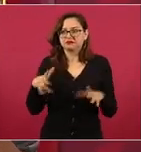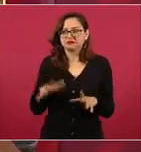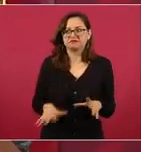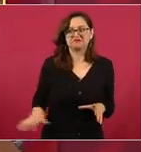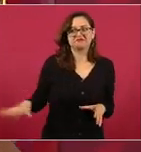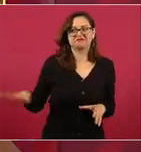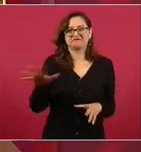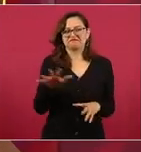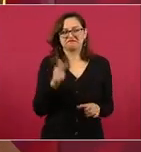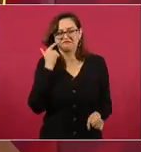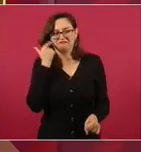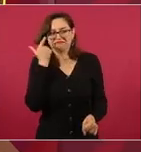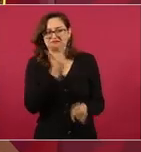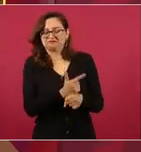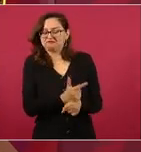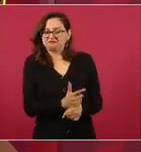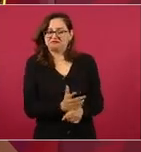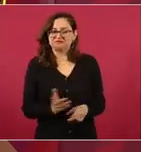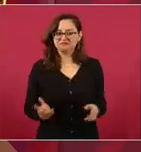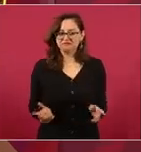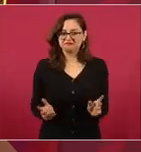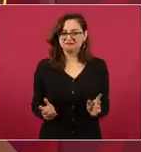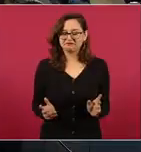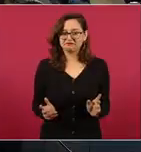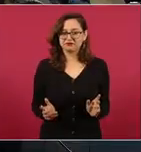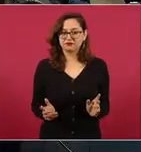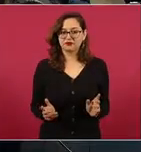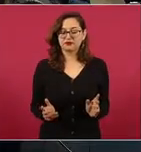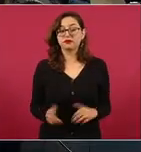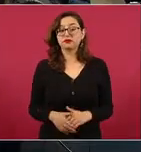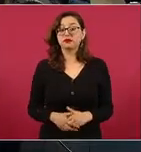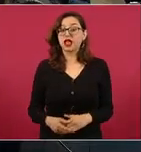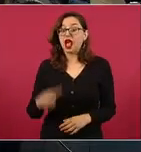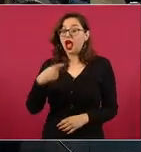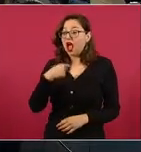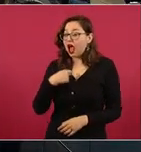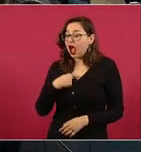Y también lo otro, no salí yo,